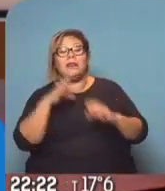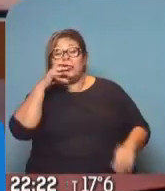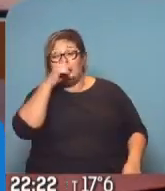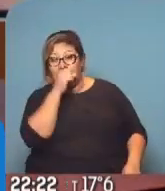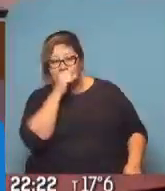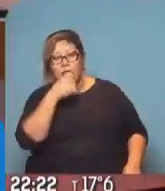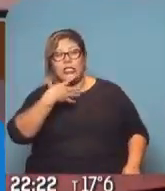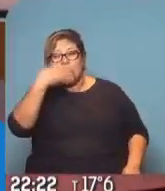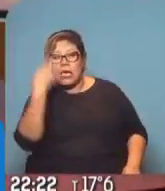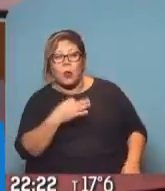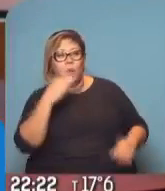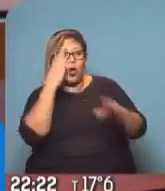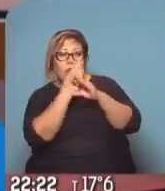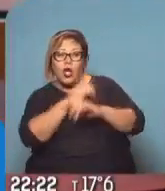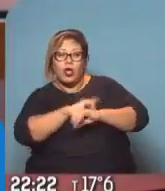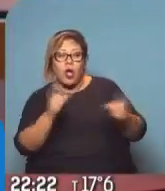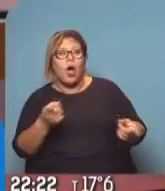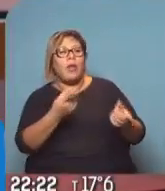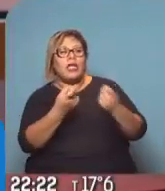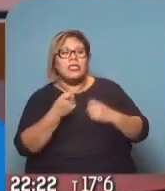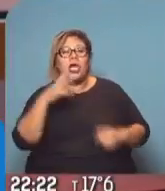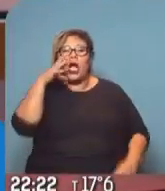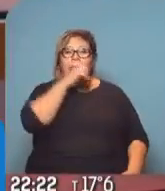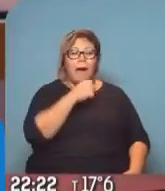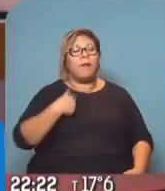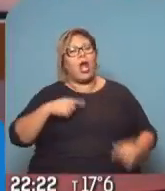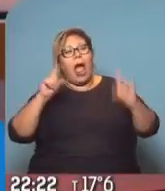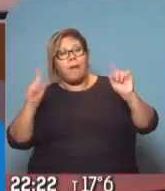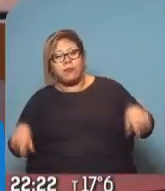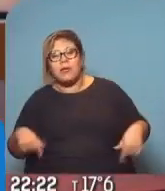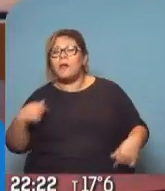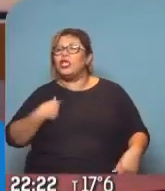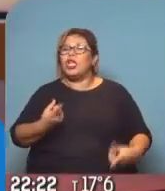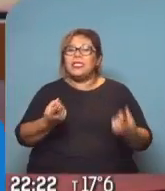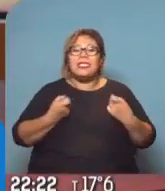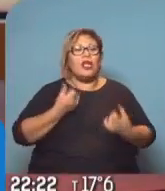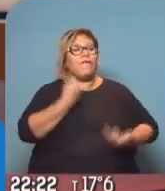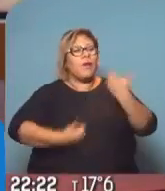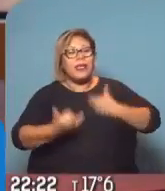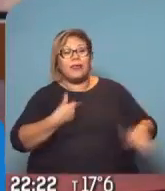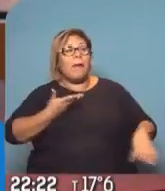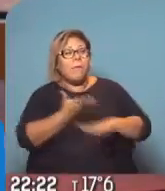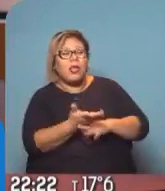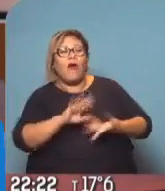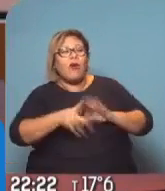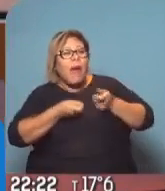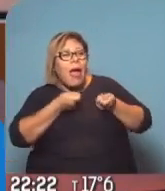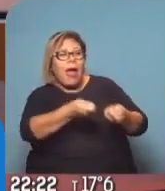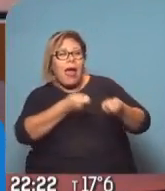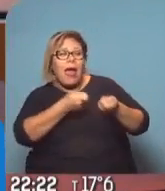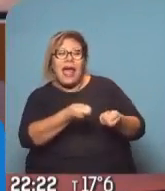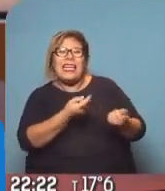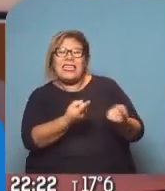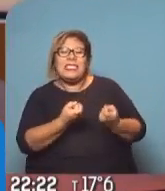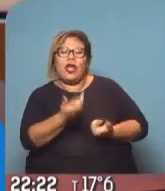sé yo, pero necesito una clave, no sé bien, bueno, pero Turco, necesito la información. Digo, es parte del ida y vuelta,